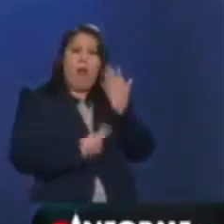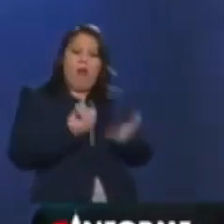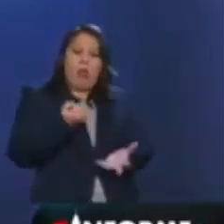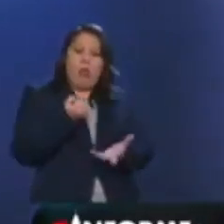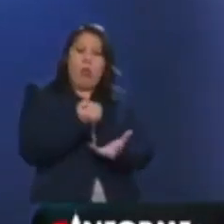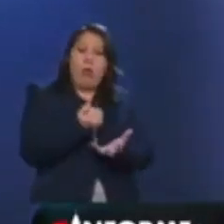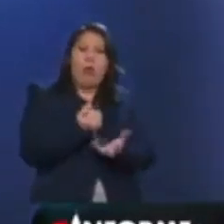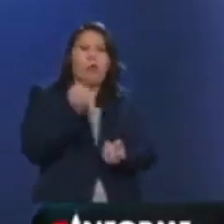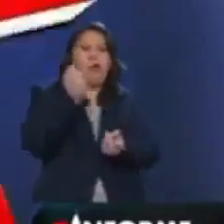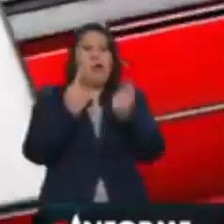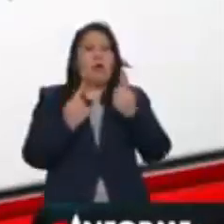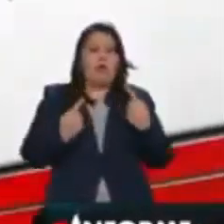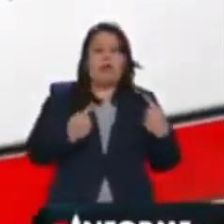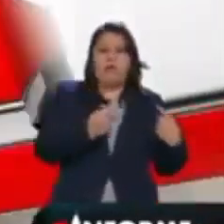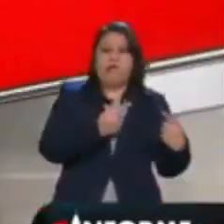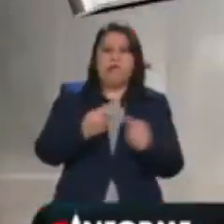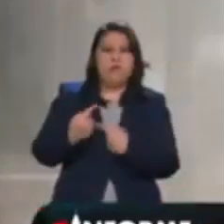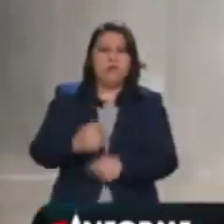oposición. Vea usted.